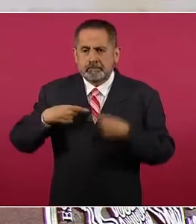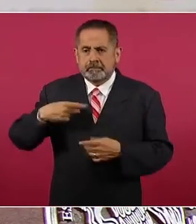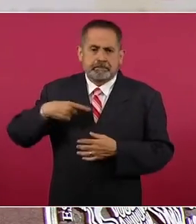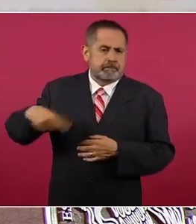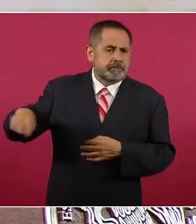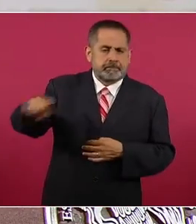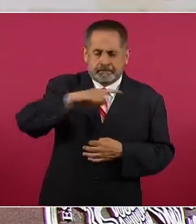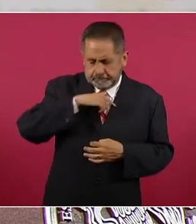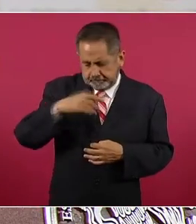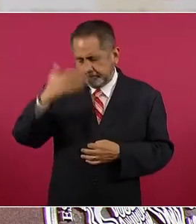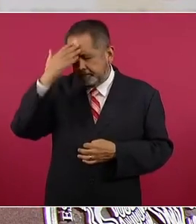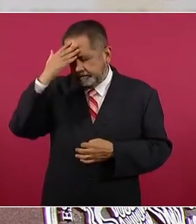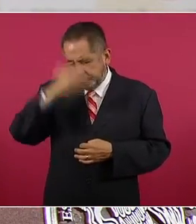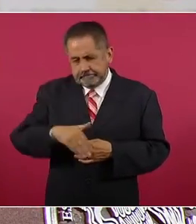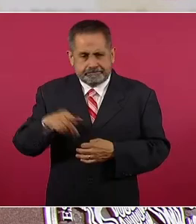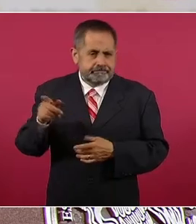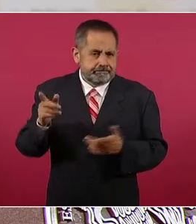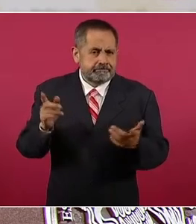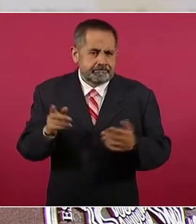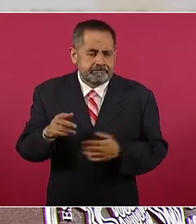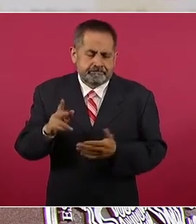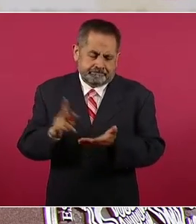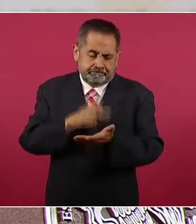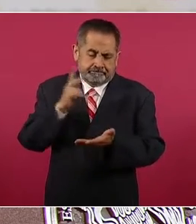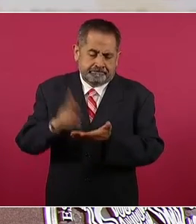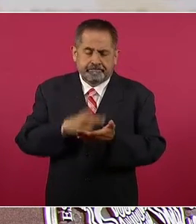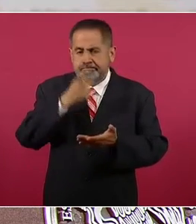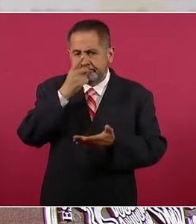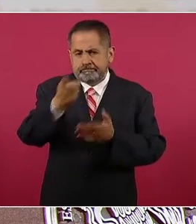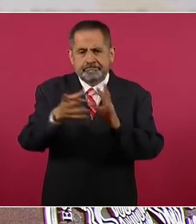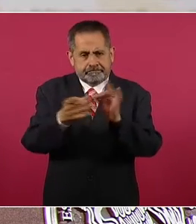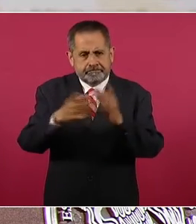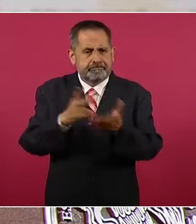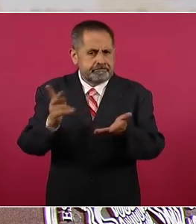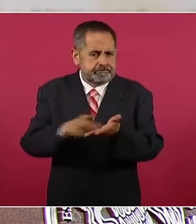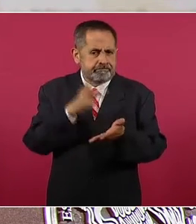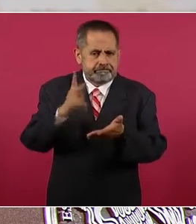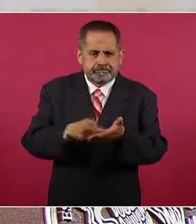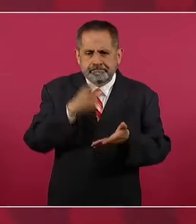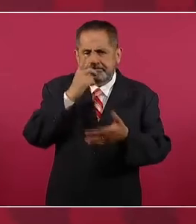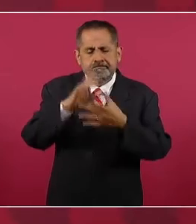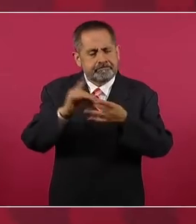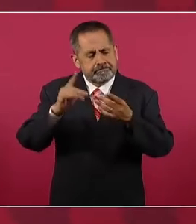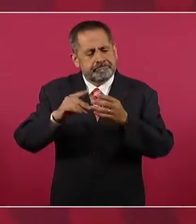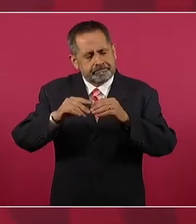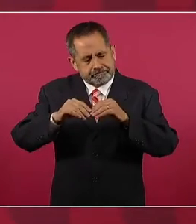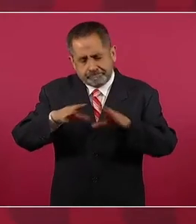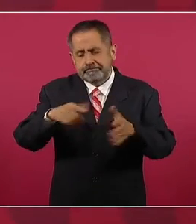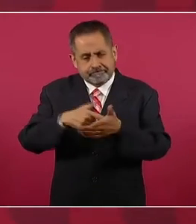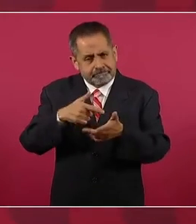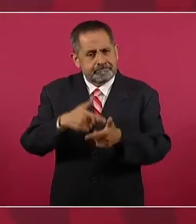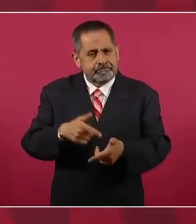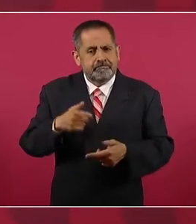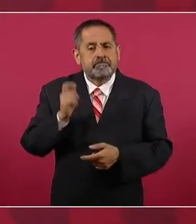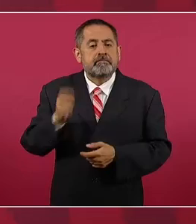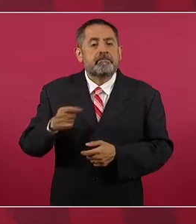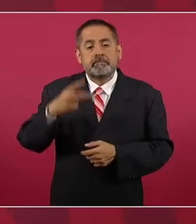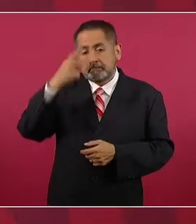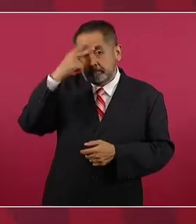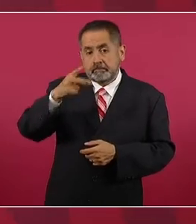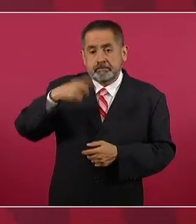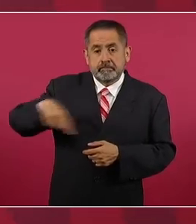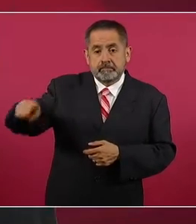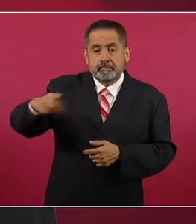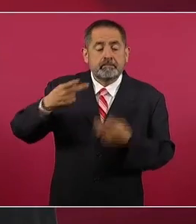consciente, ya lo he dicho en varias ocasiones, lo voy a seguir repitiendo, en México no